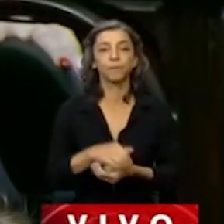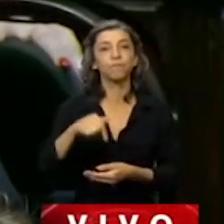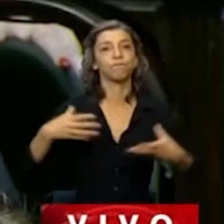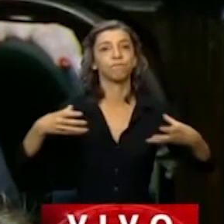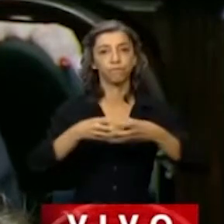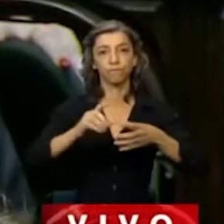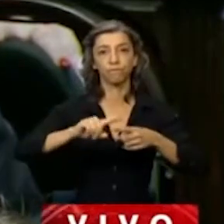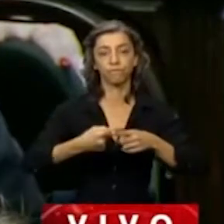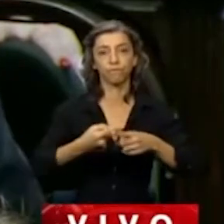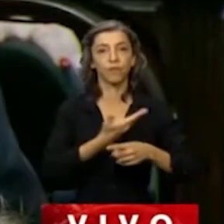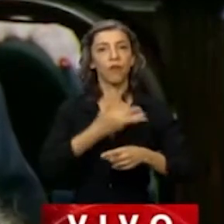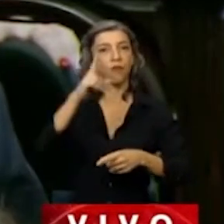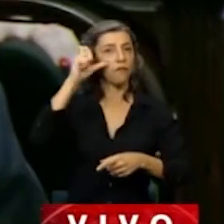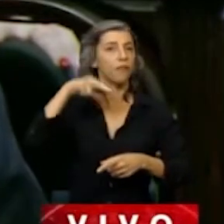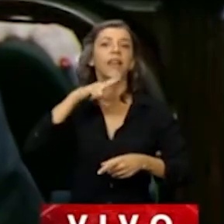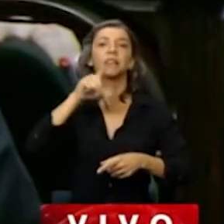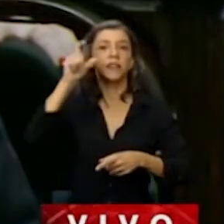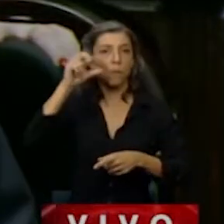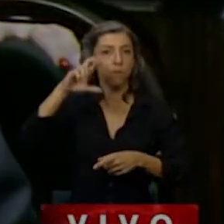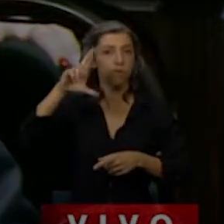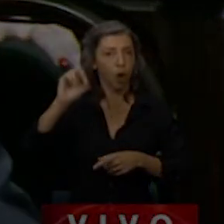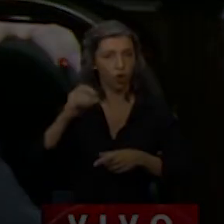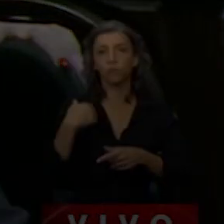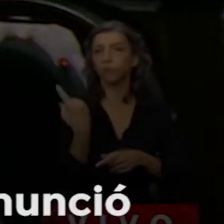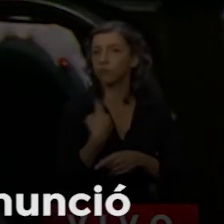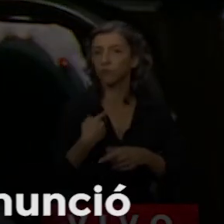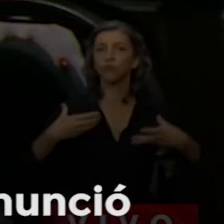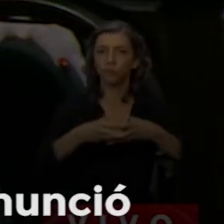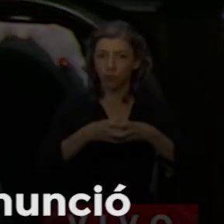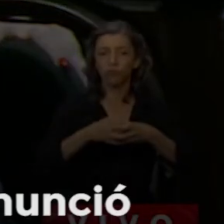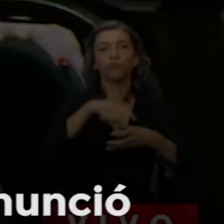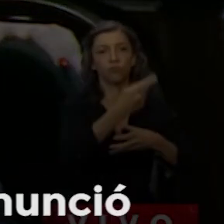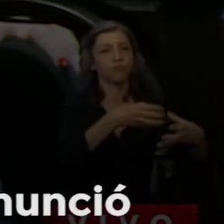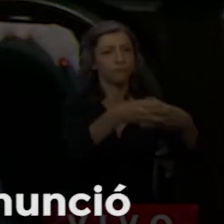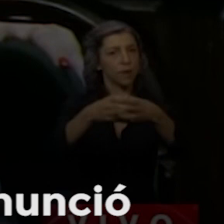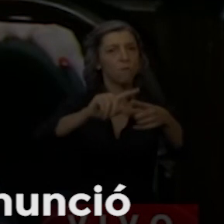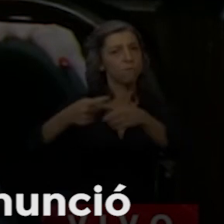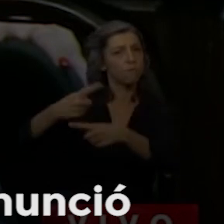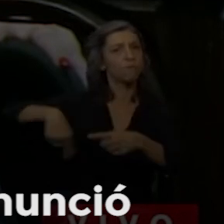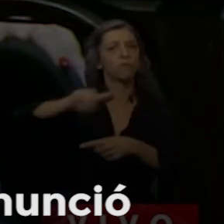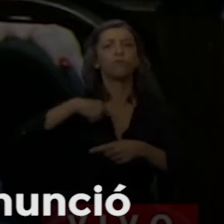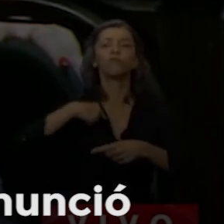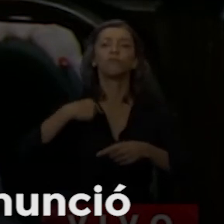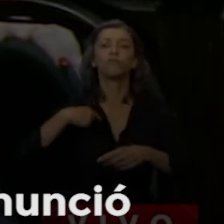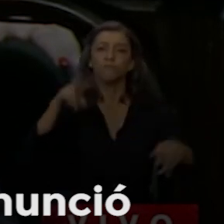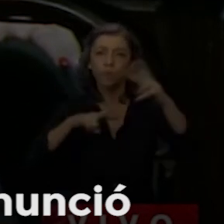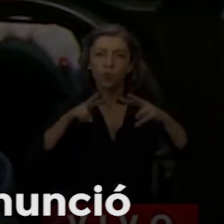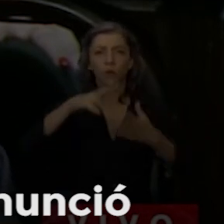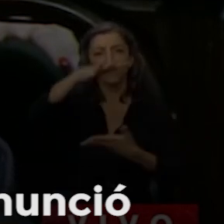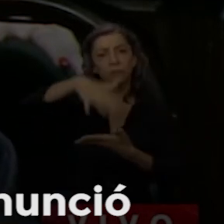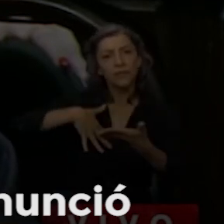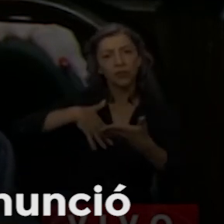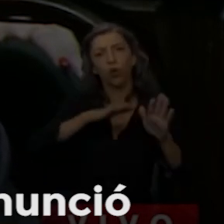bloque Frente del PRO, junto con el resto de las fuerzas políticas, hemos acordado un texto común de